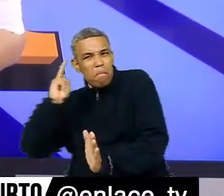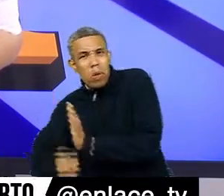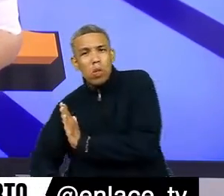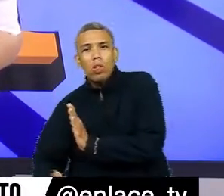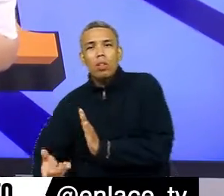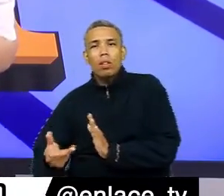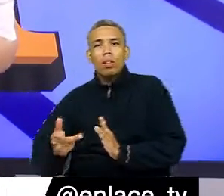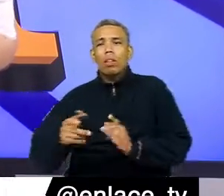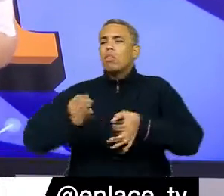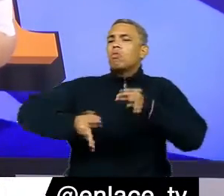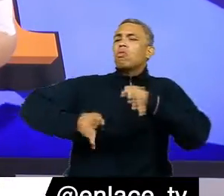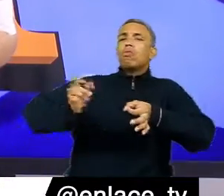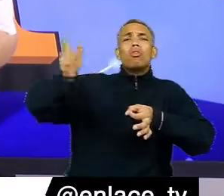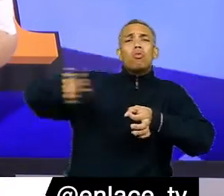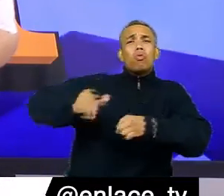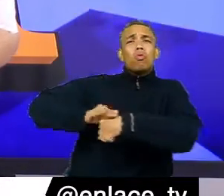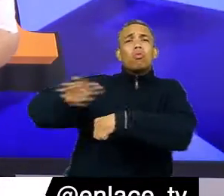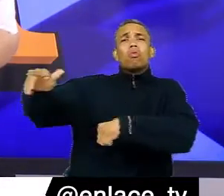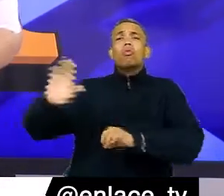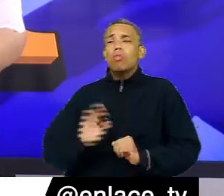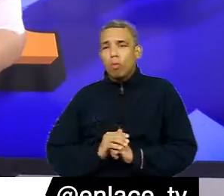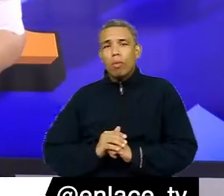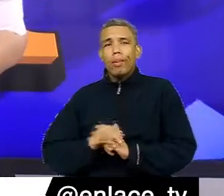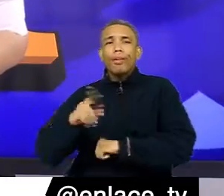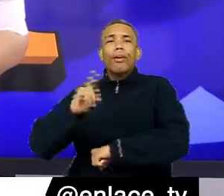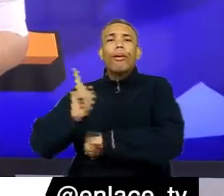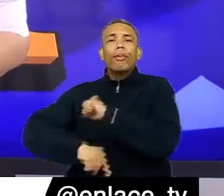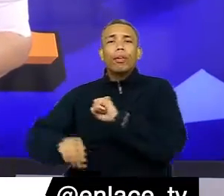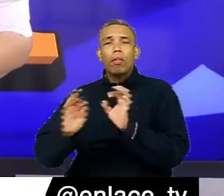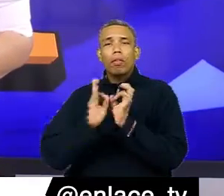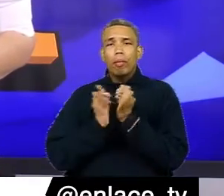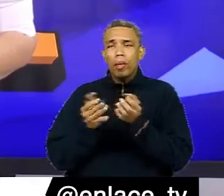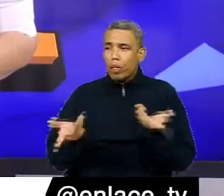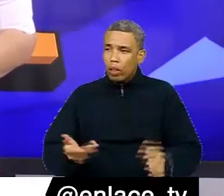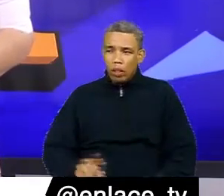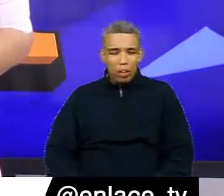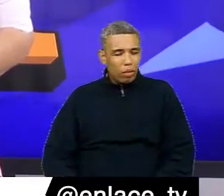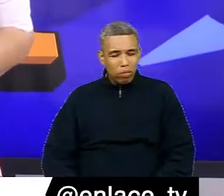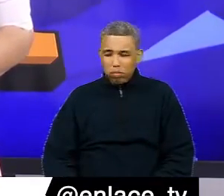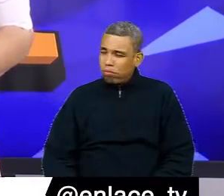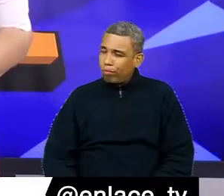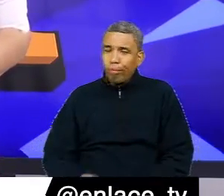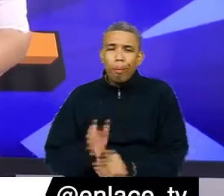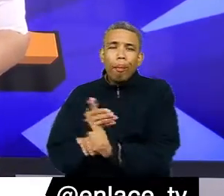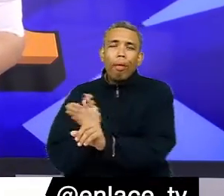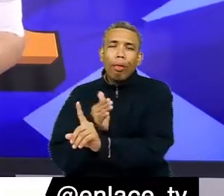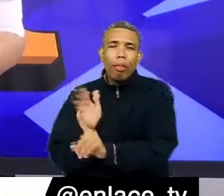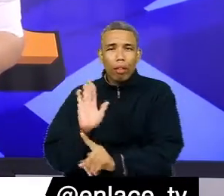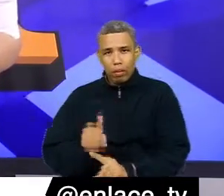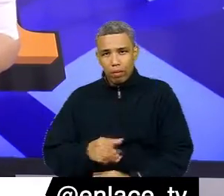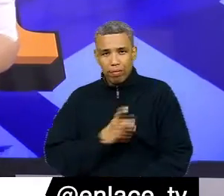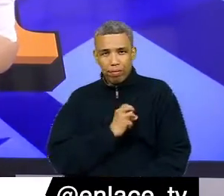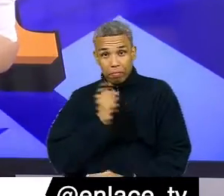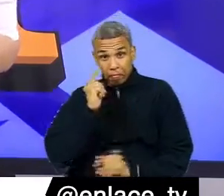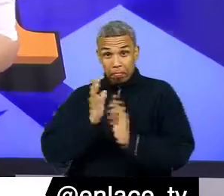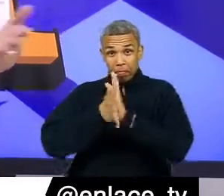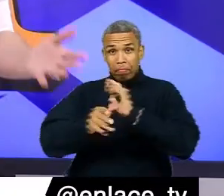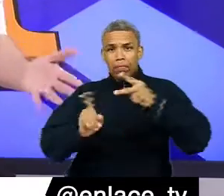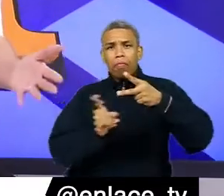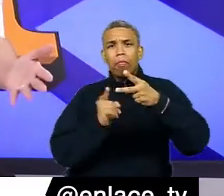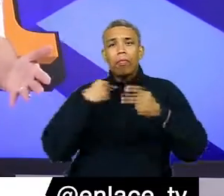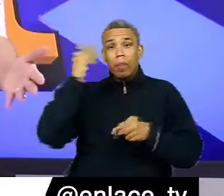En otras noticias, Procuraduría General de la Nación dictó pliego de cargos en contra del exalcalde de Barranca Bermeja, Elkin David Bueno Altaona,